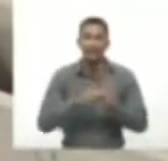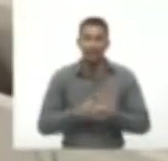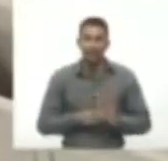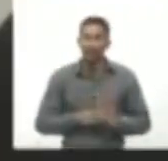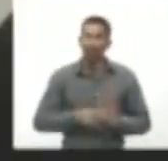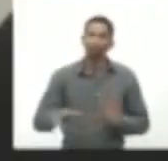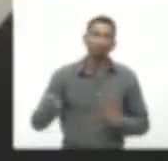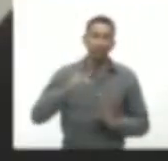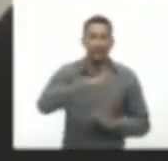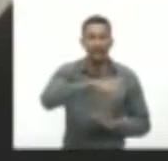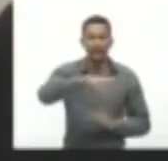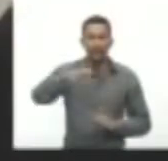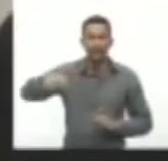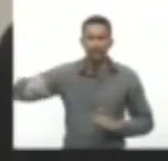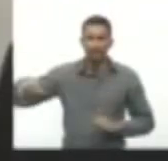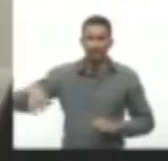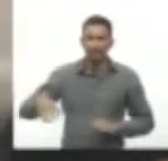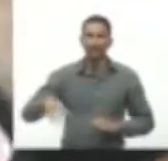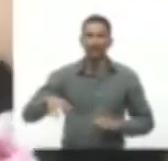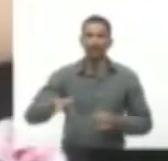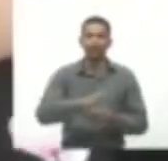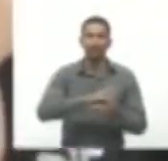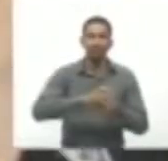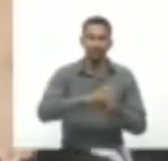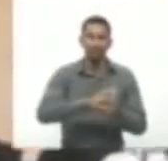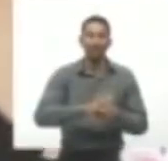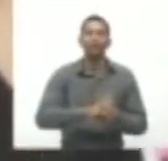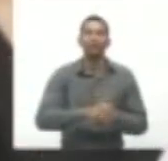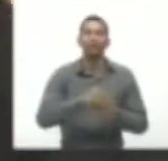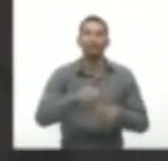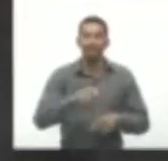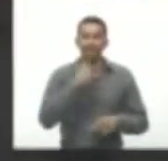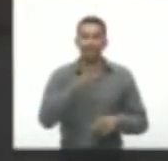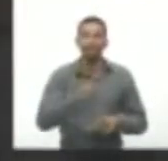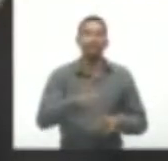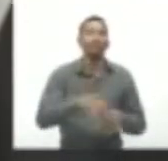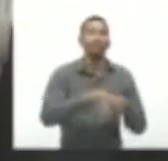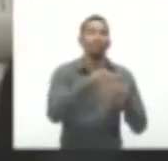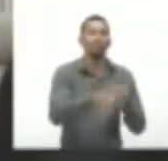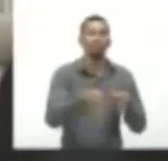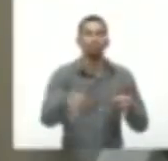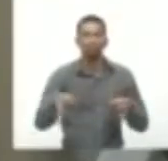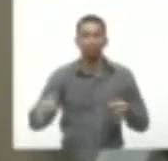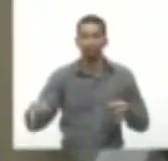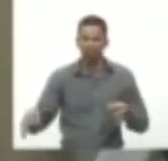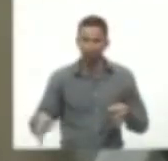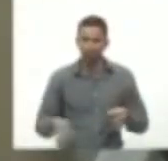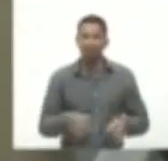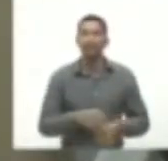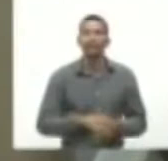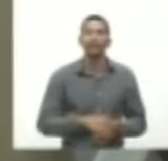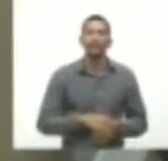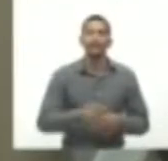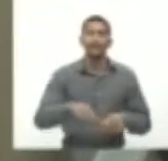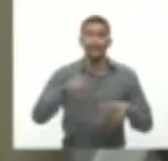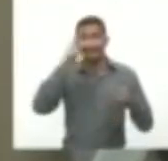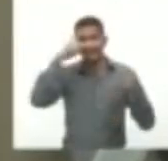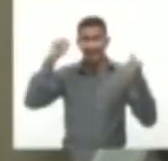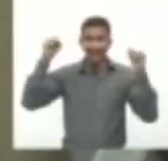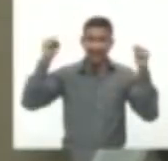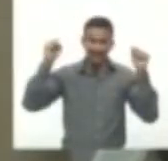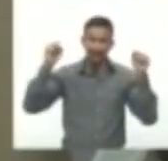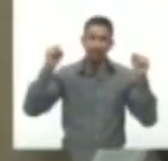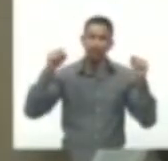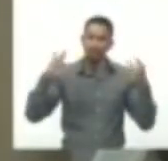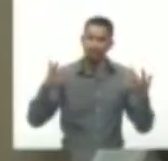ciudad en los que se celebra el carnaval y se quiere que se incluya a los municipios del área metropolitana. El carnaval de Barranquilla se sienta como